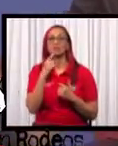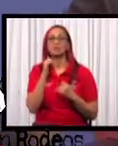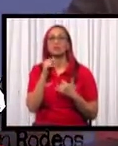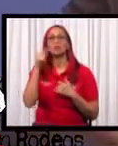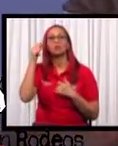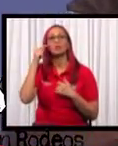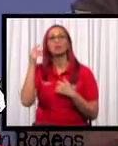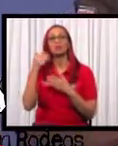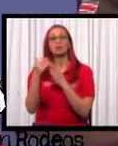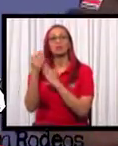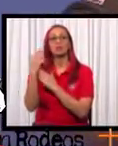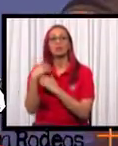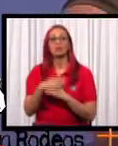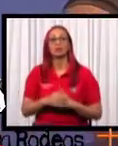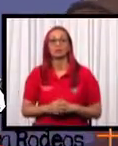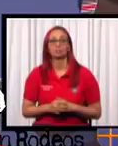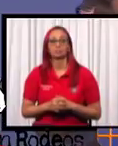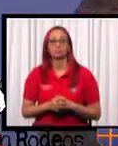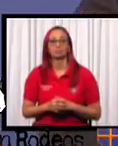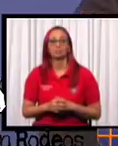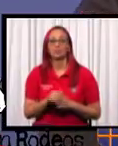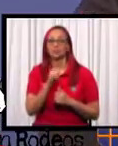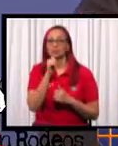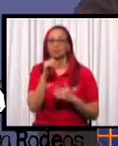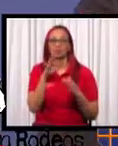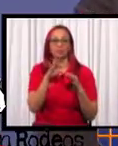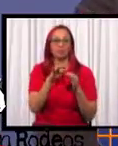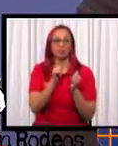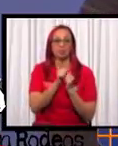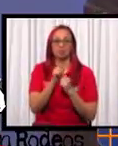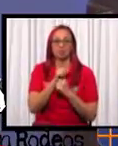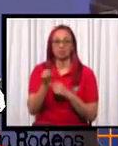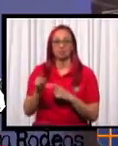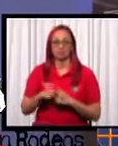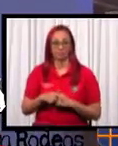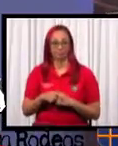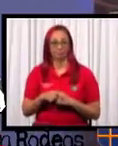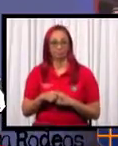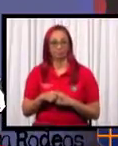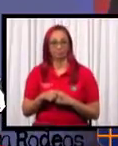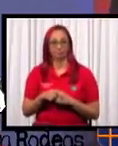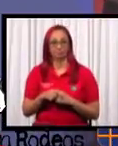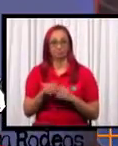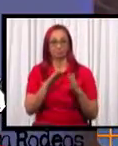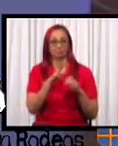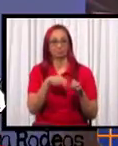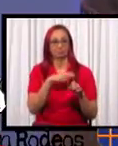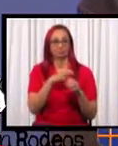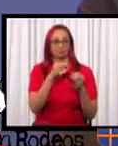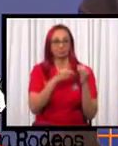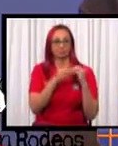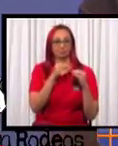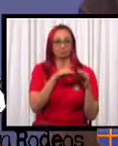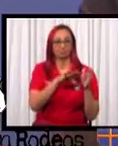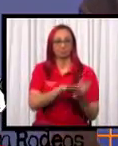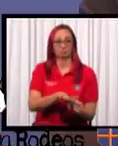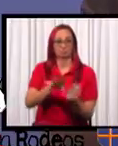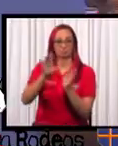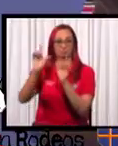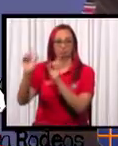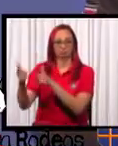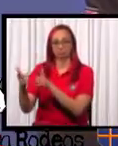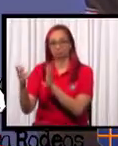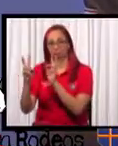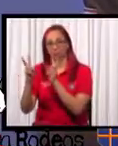anterior, que eso no tenía nada que ver con ella, agarró el Plan Nacional de Alimentos y lo echó a la basura.